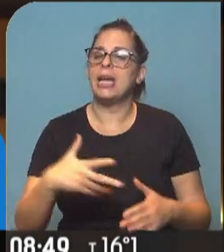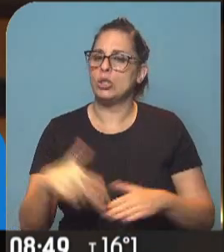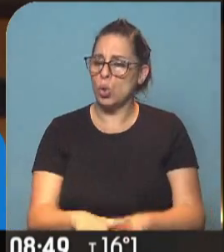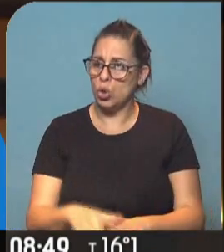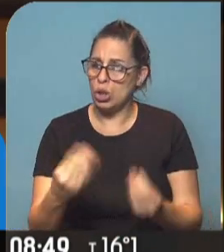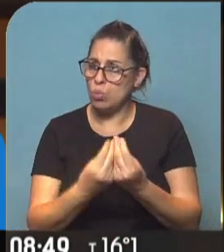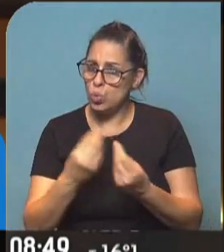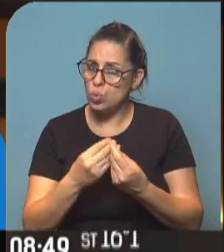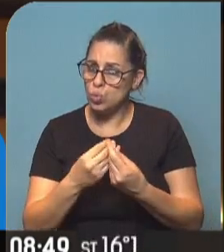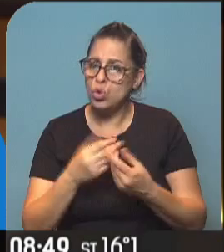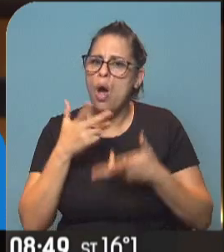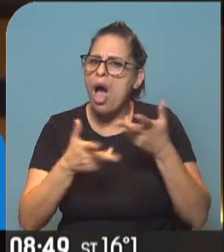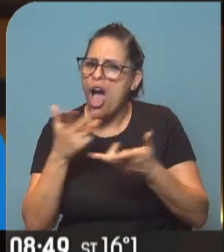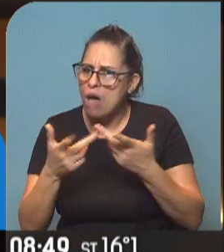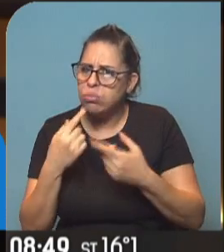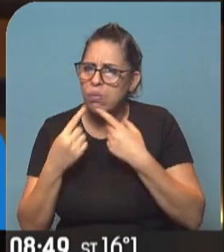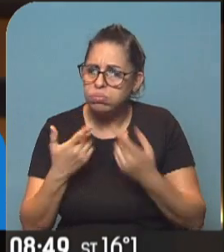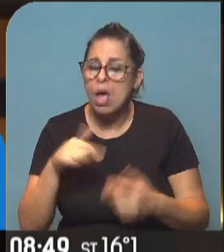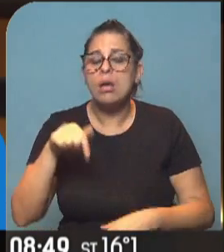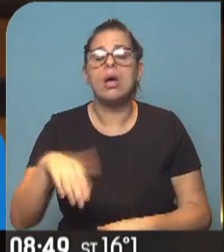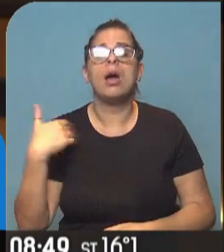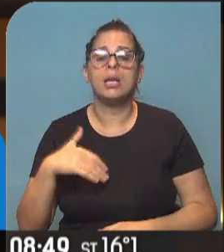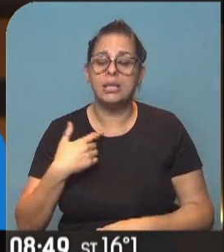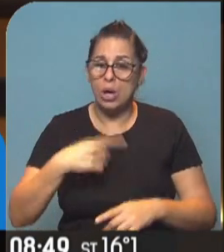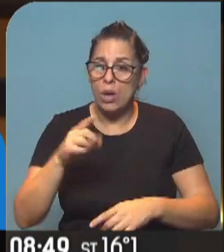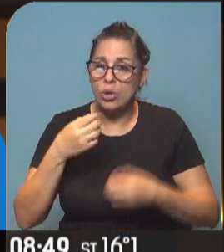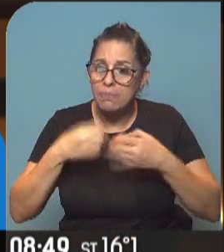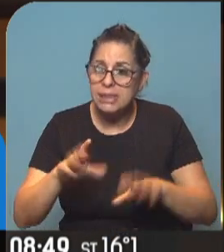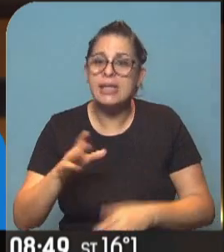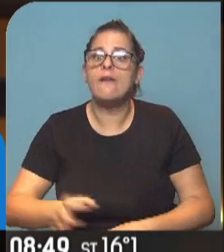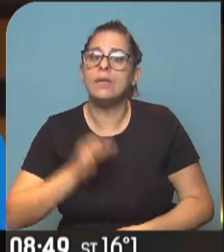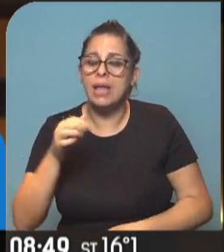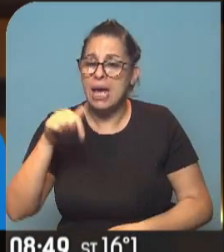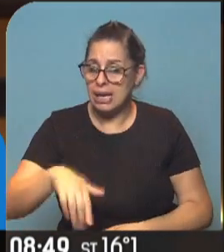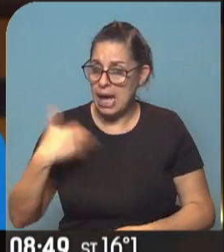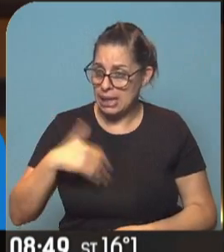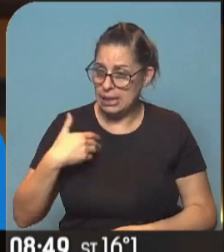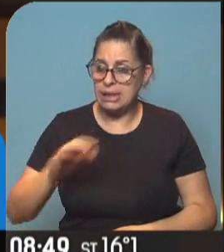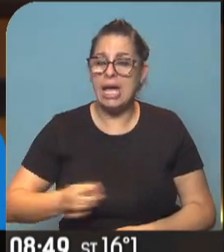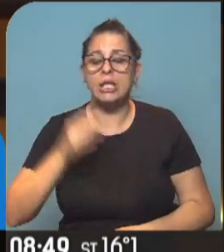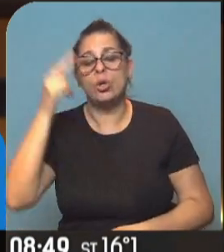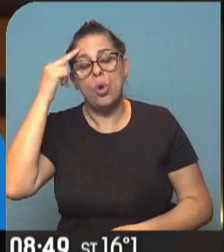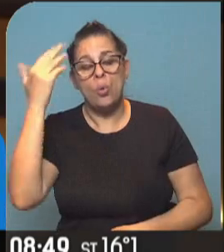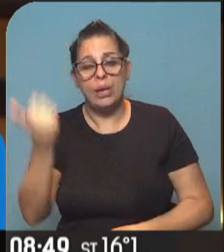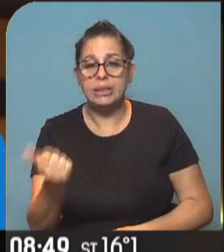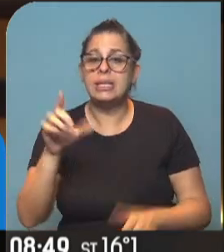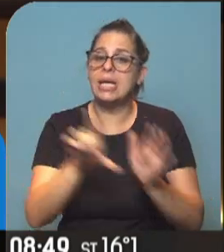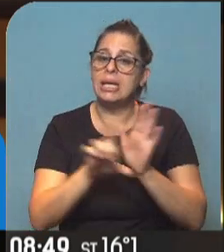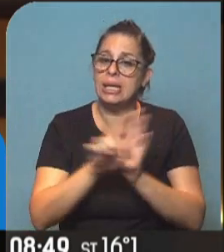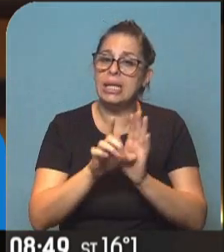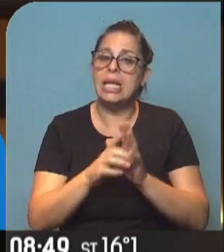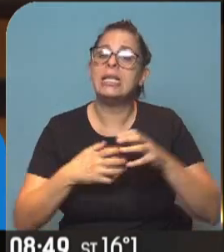planteos que argentina por ejemplo cuando comienza la vida argentina en el año 96 con la ley de